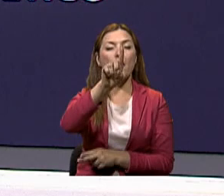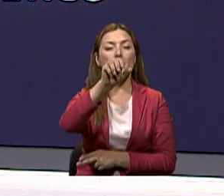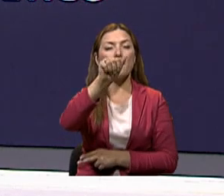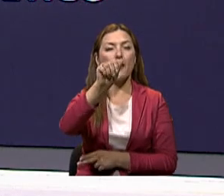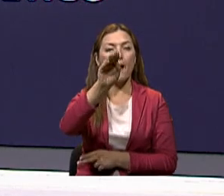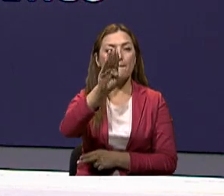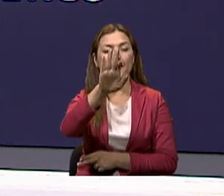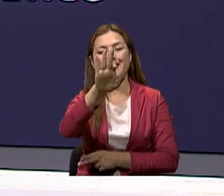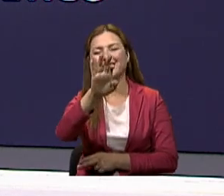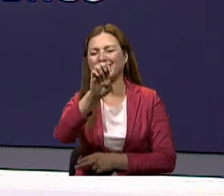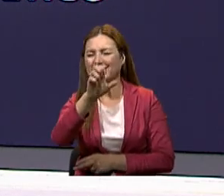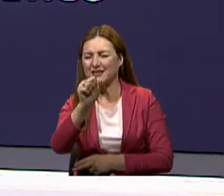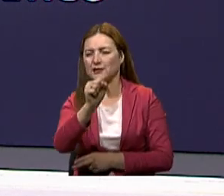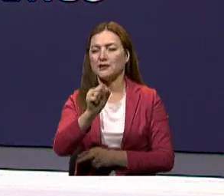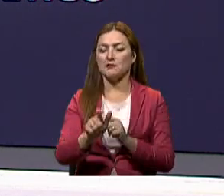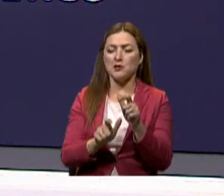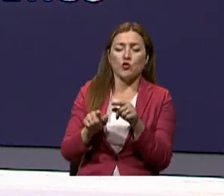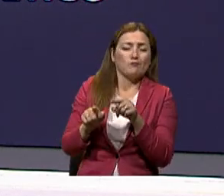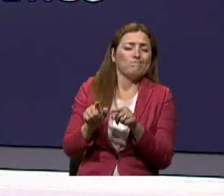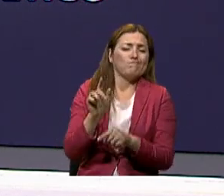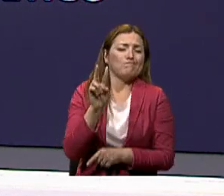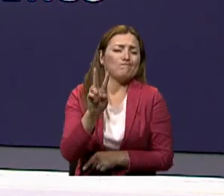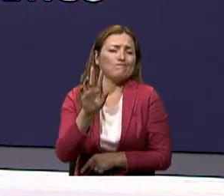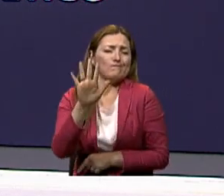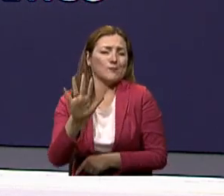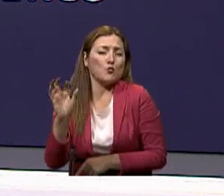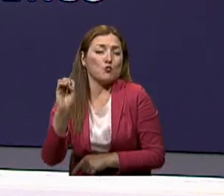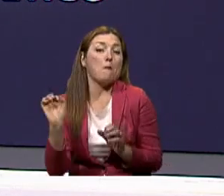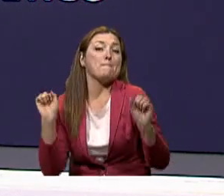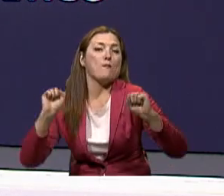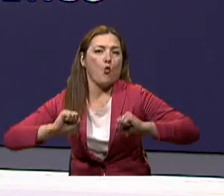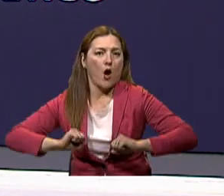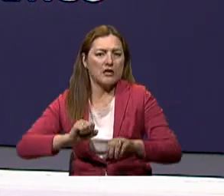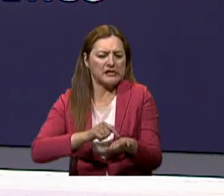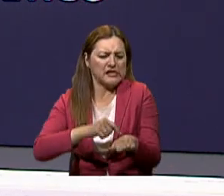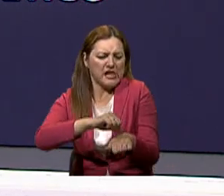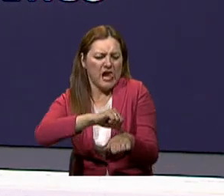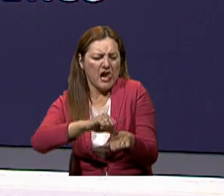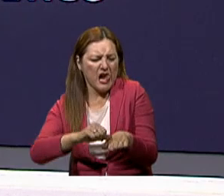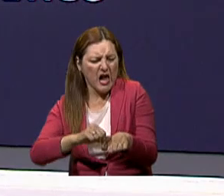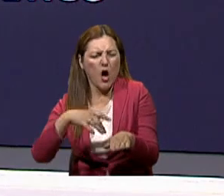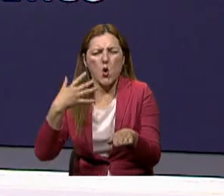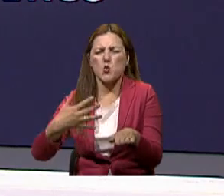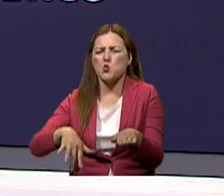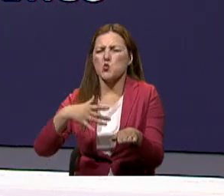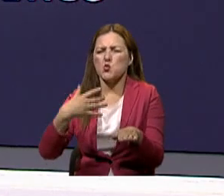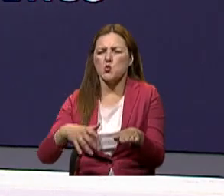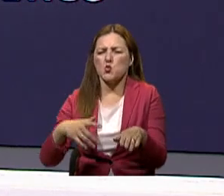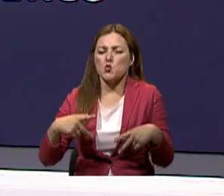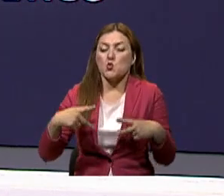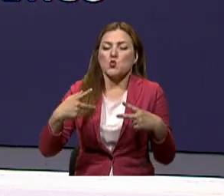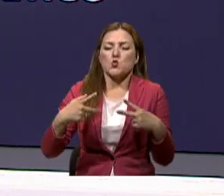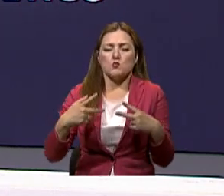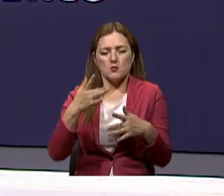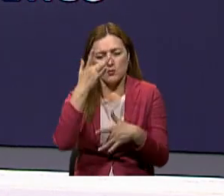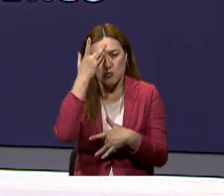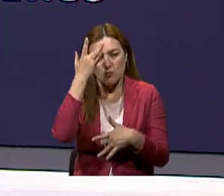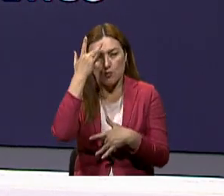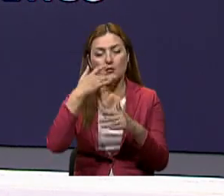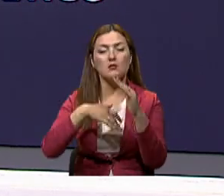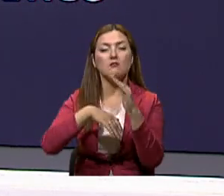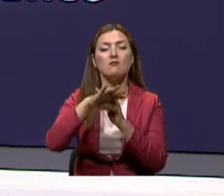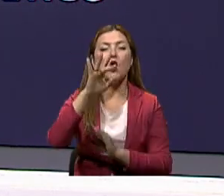de estas personas podrían desarrollar pie diabético en algún momento de su vida. Además, más del 80% de